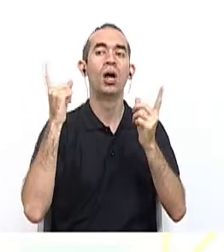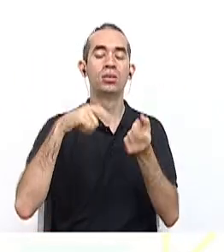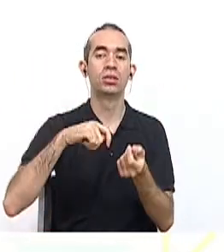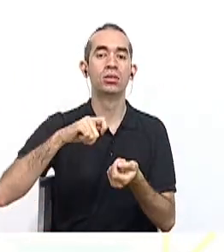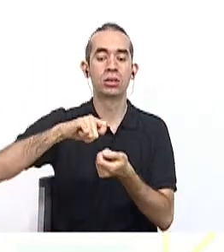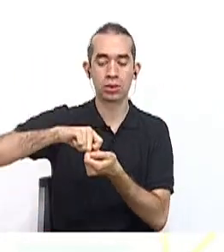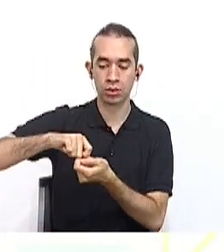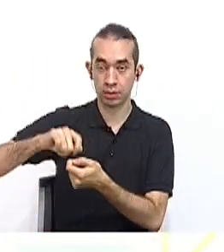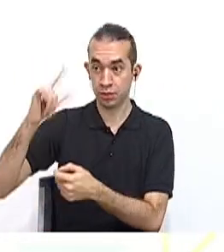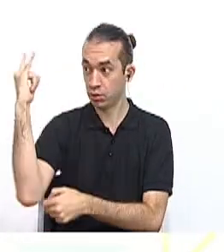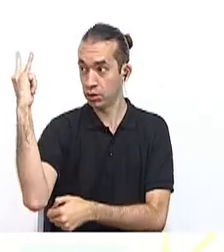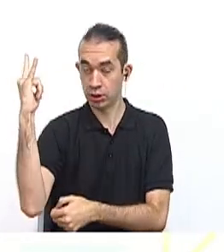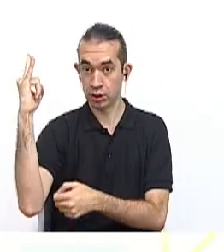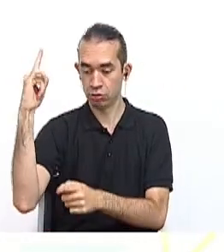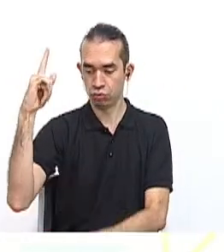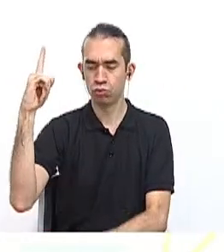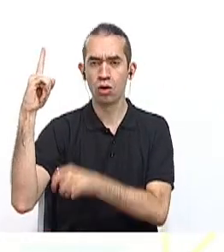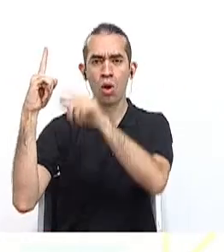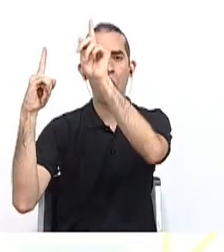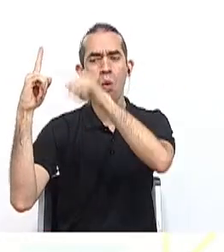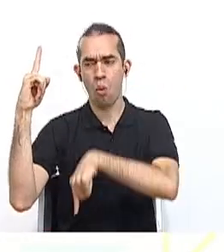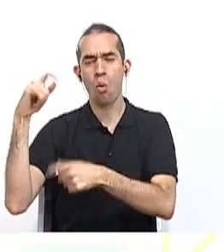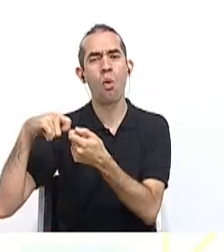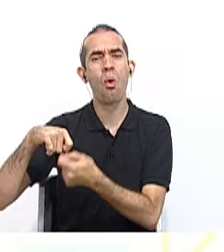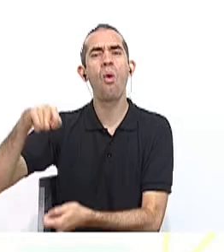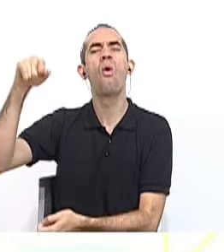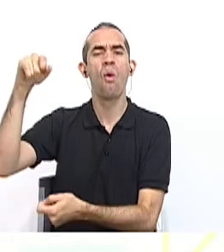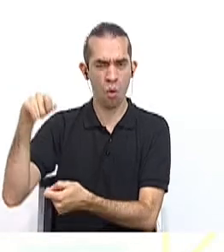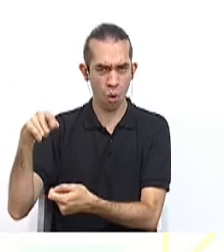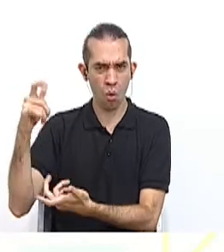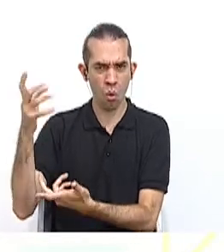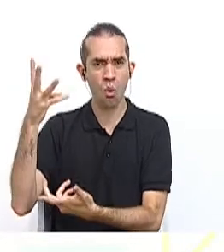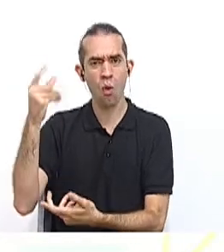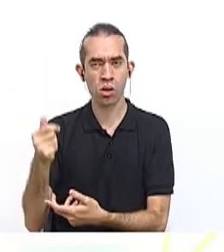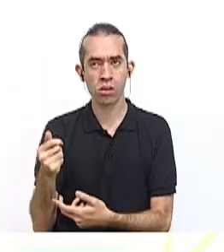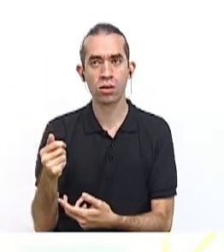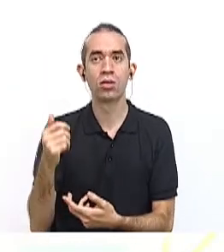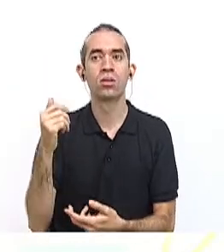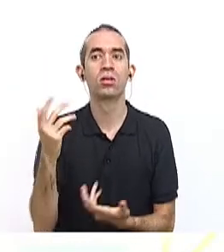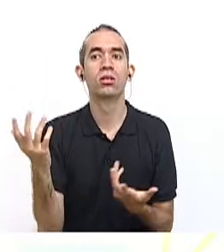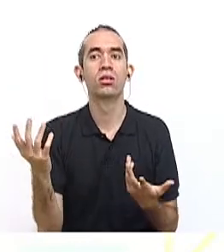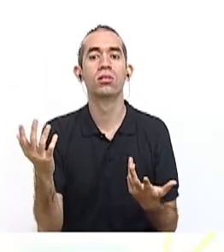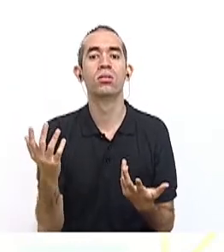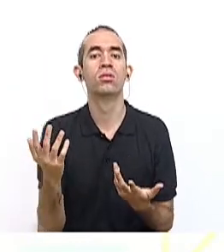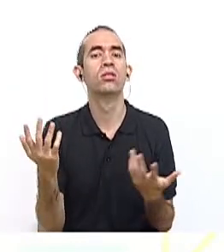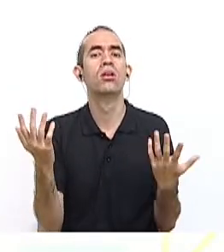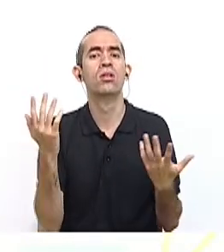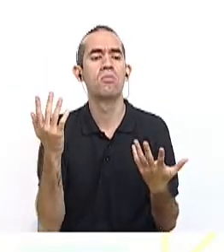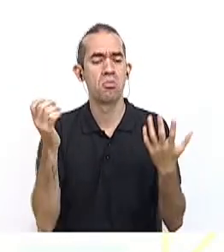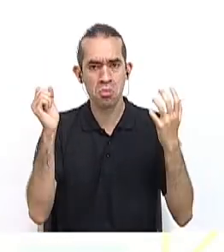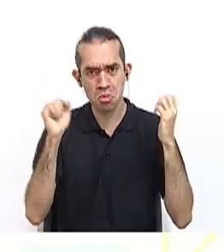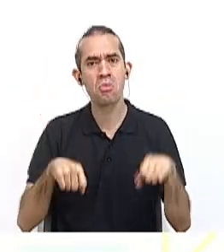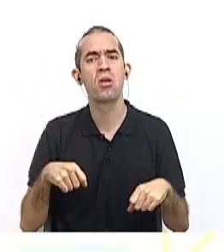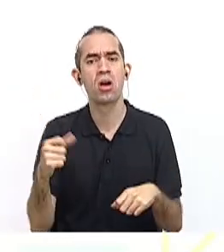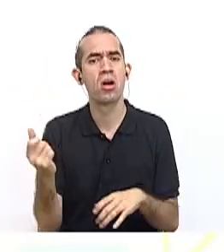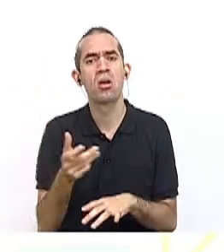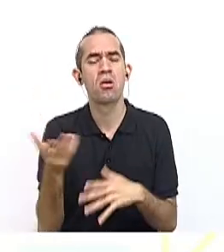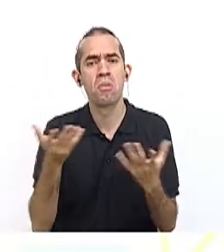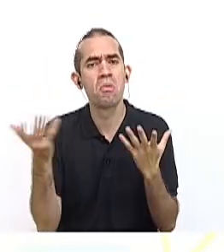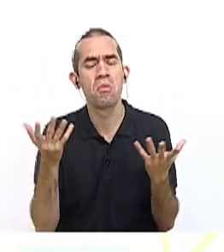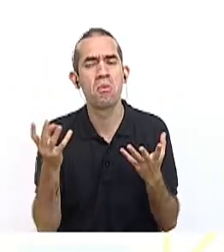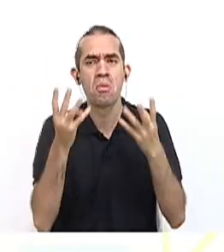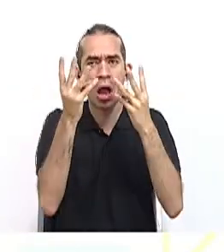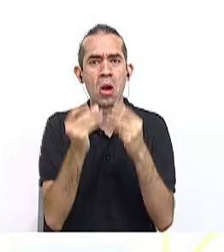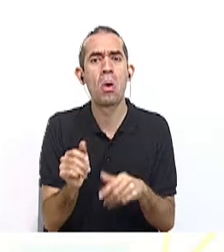altura de la torre. ¿Por qué podemos realizar este problema y estos